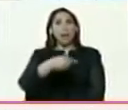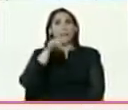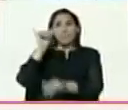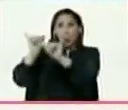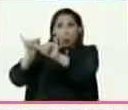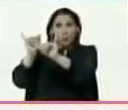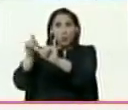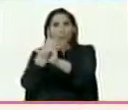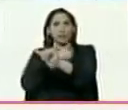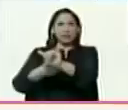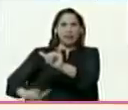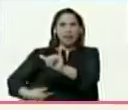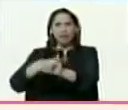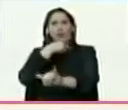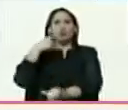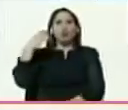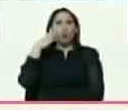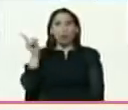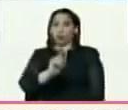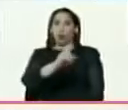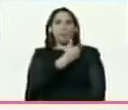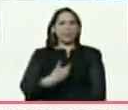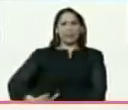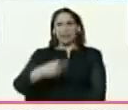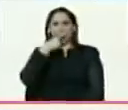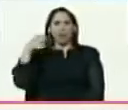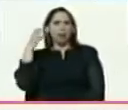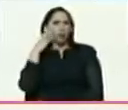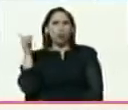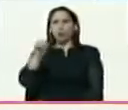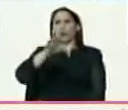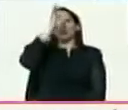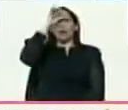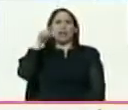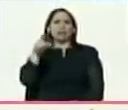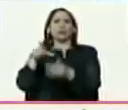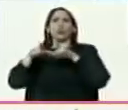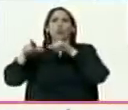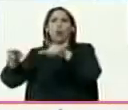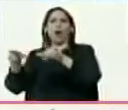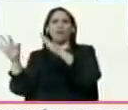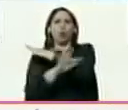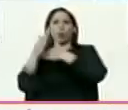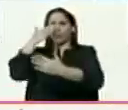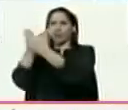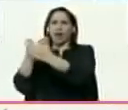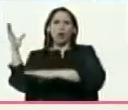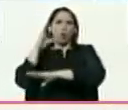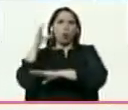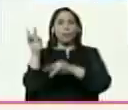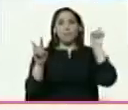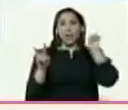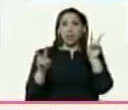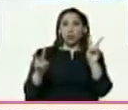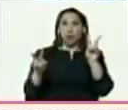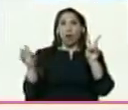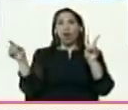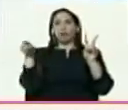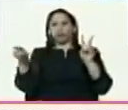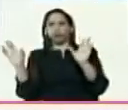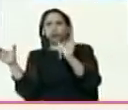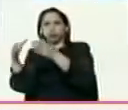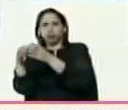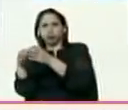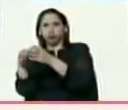iván duque wes que el presidente bando que no sabía que en esta zona de la frontera colombo-venezolana operaba